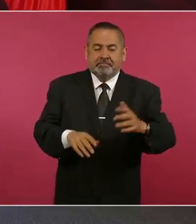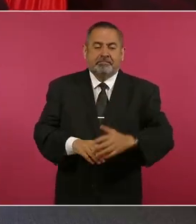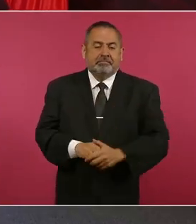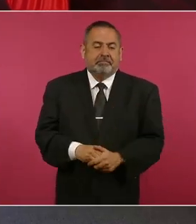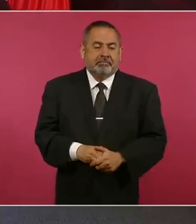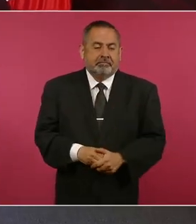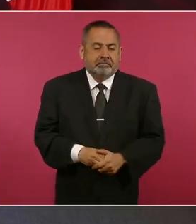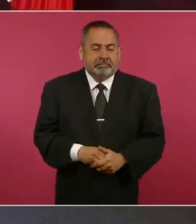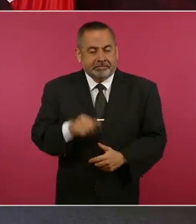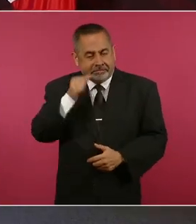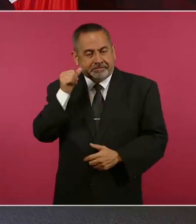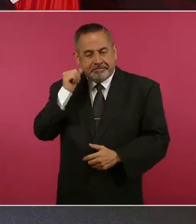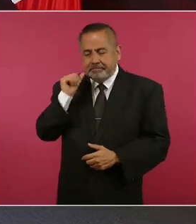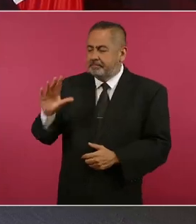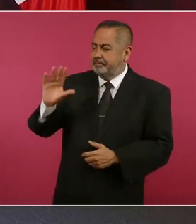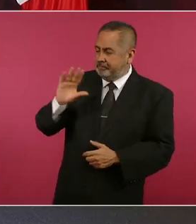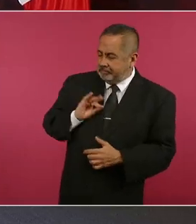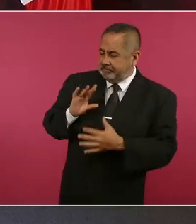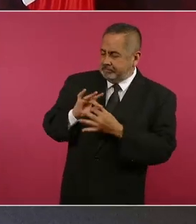Me la estaban leyendo